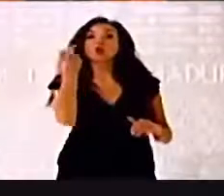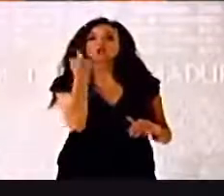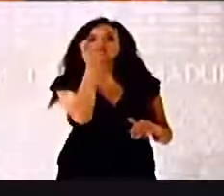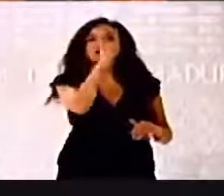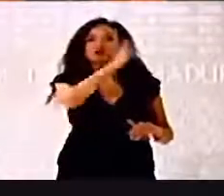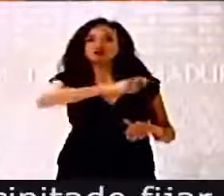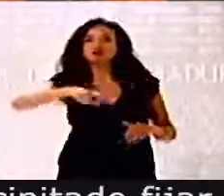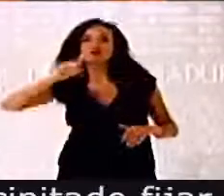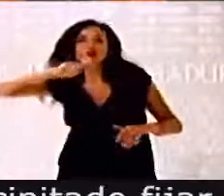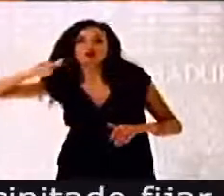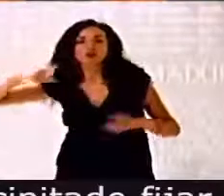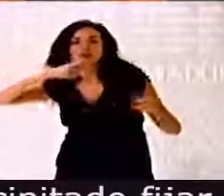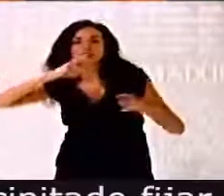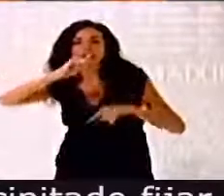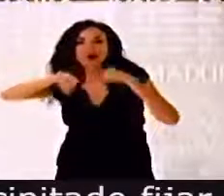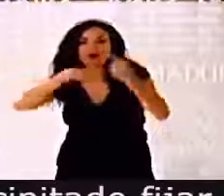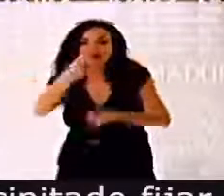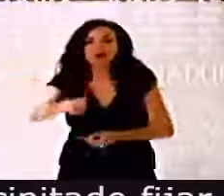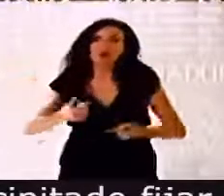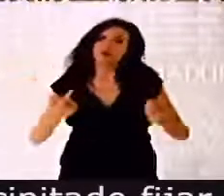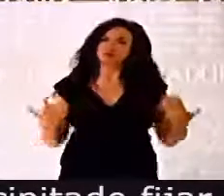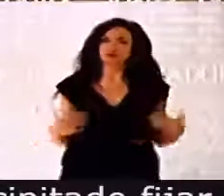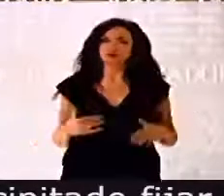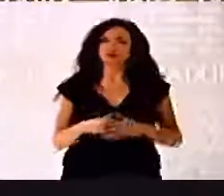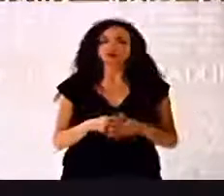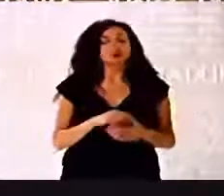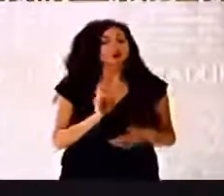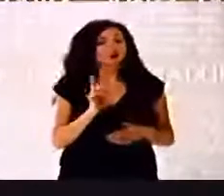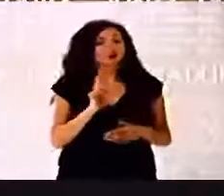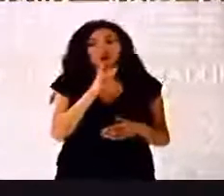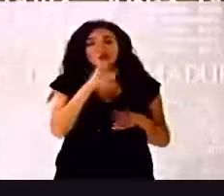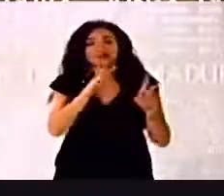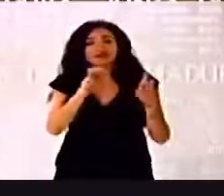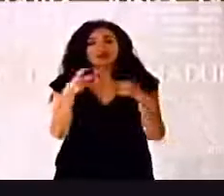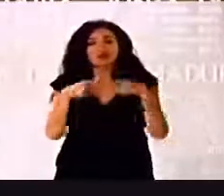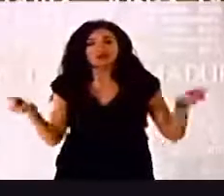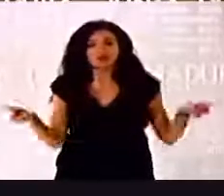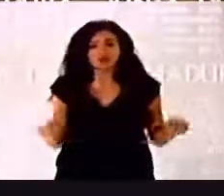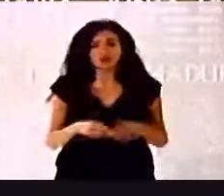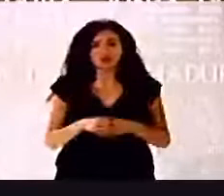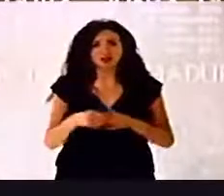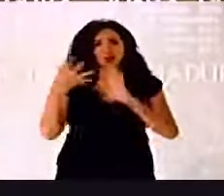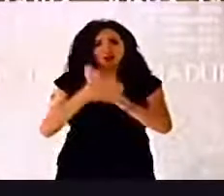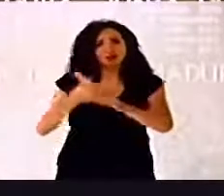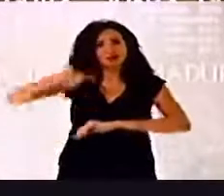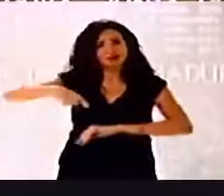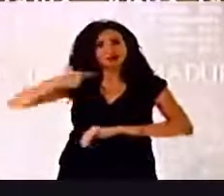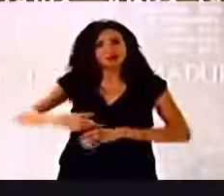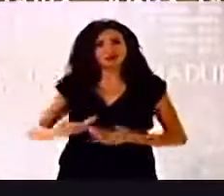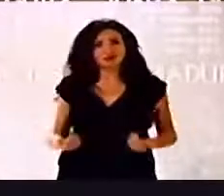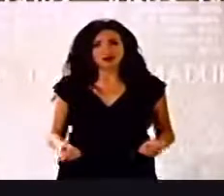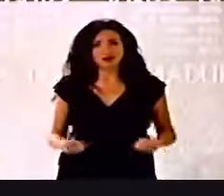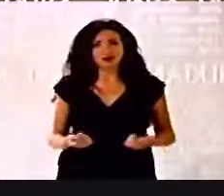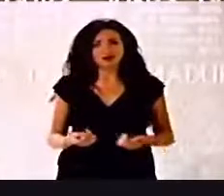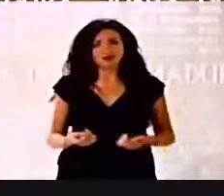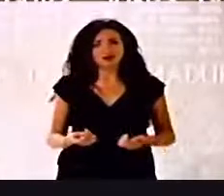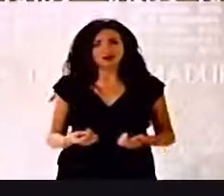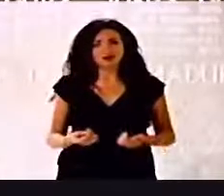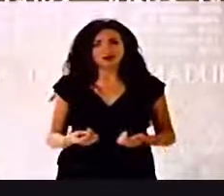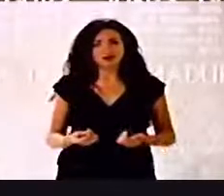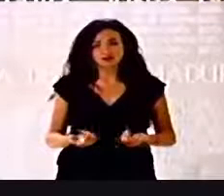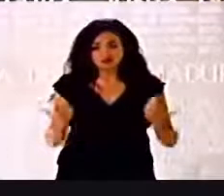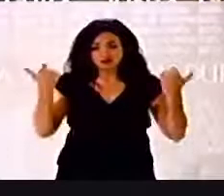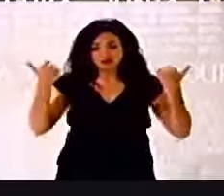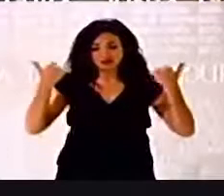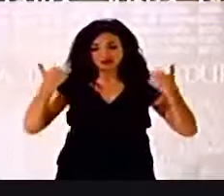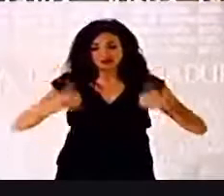necesitar para el curso que viene. No, porque son cuestiones distintas y ya lo explicó el presidente. El fijar la plantilla o